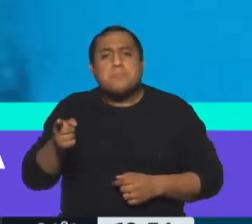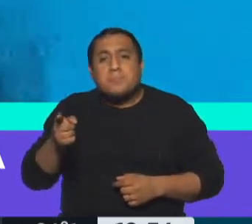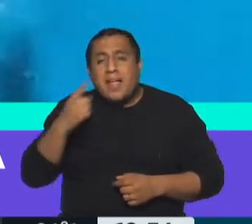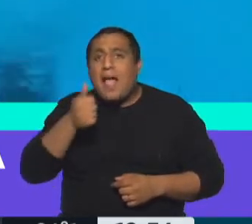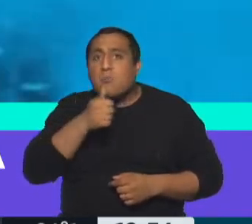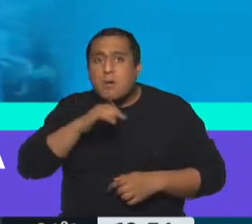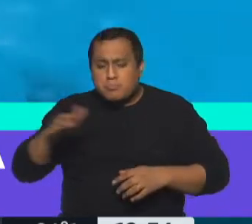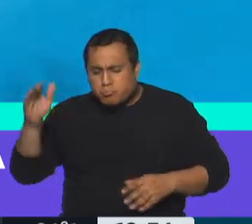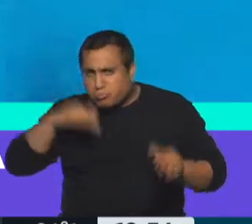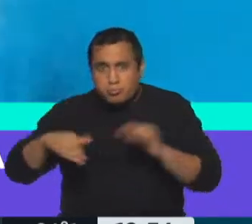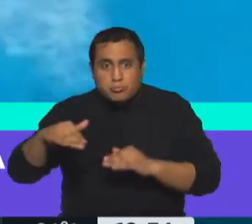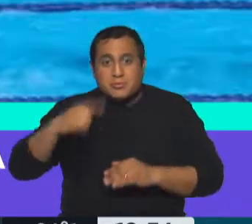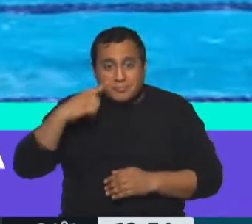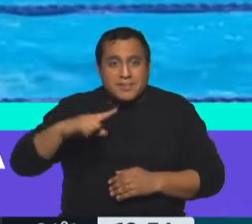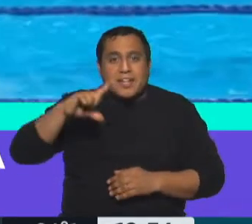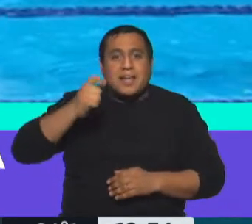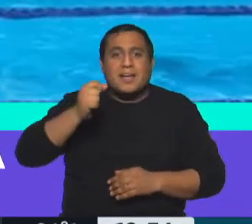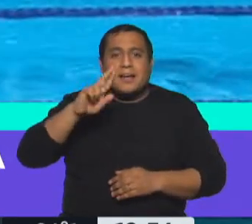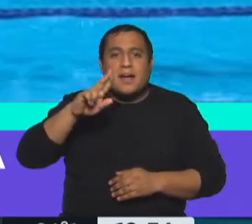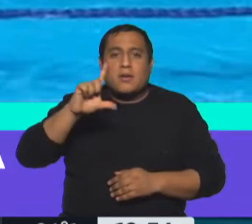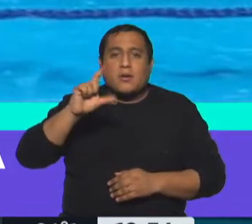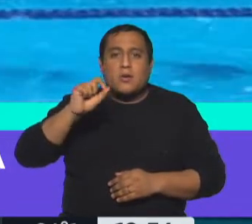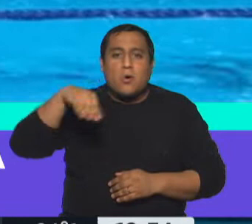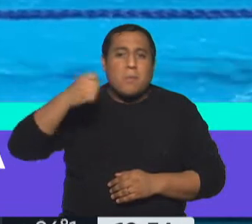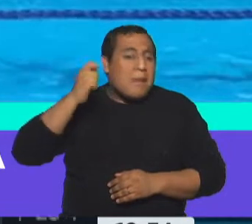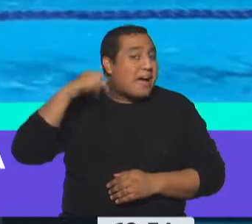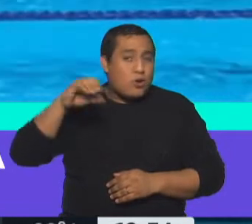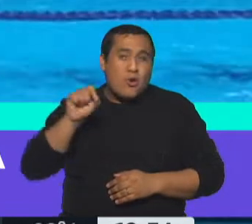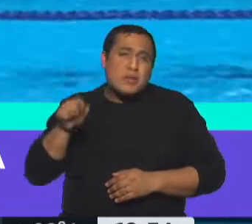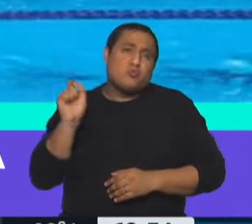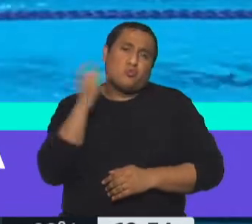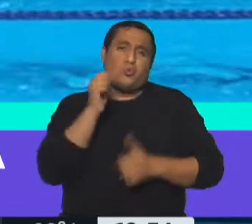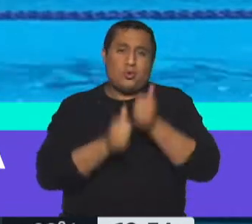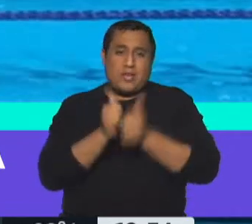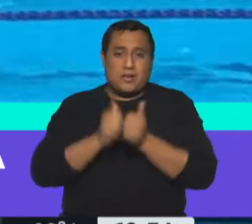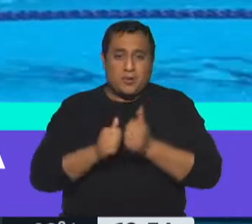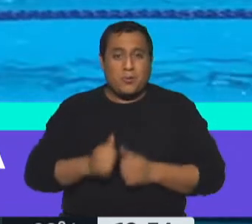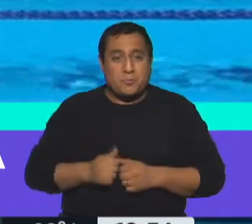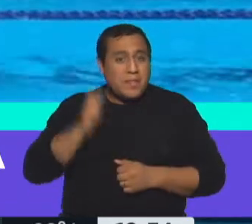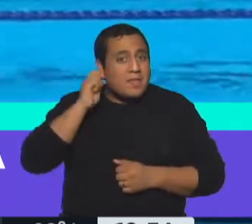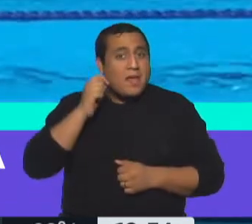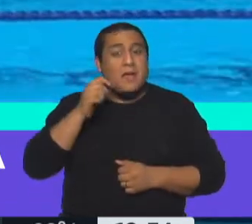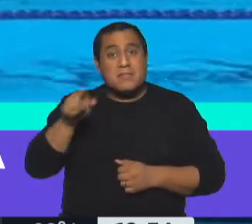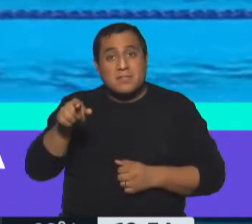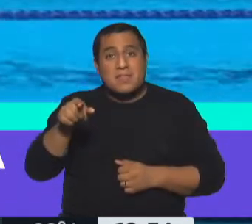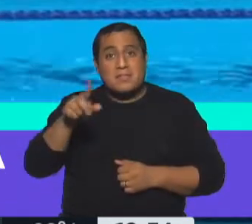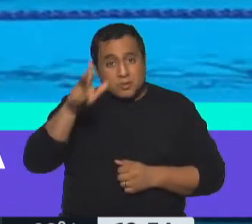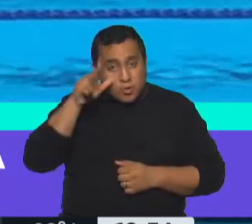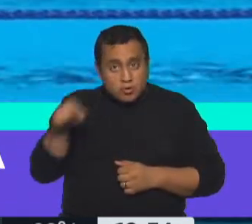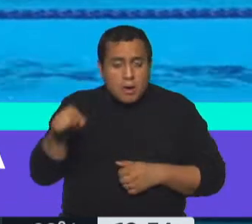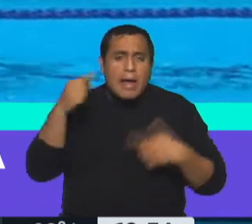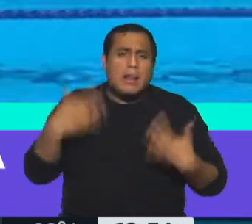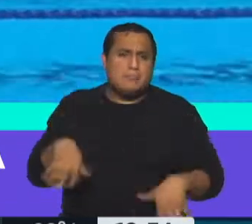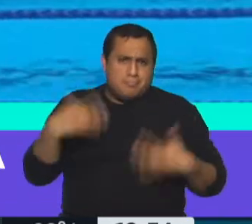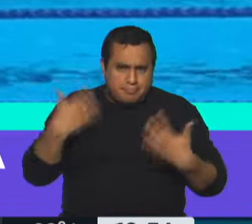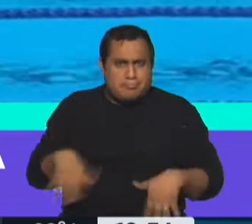Fernando Pipo Carlomagno, el rosarino de 28 años, en los 100 metros espalda S7. Quedó